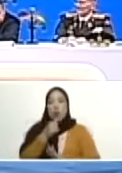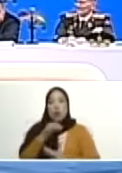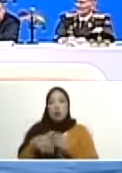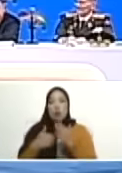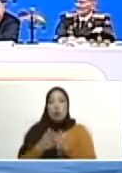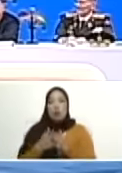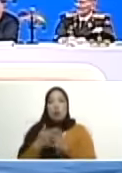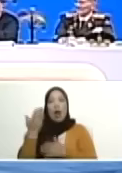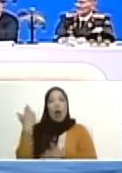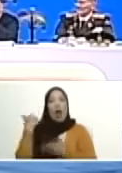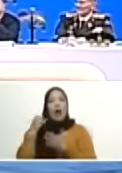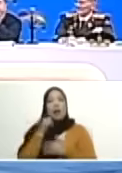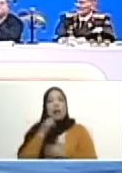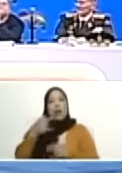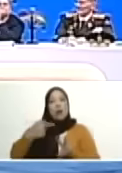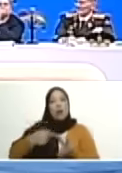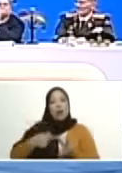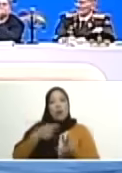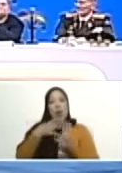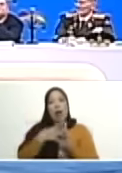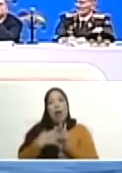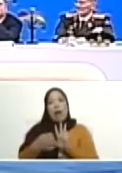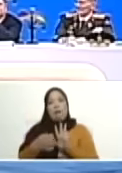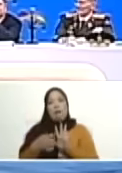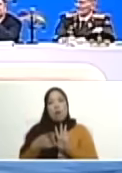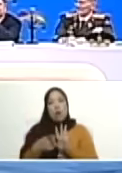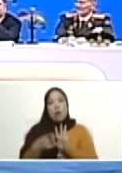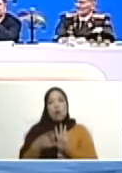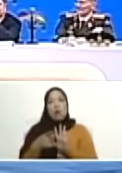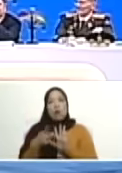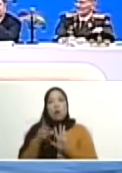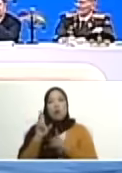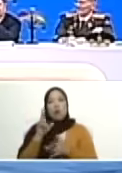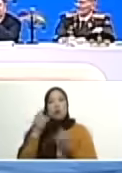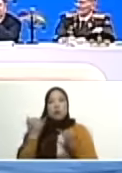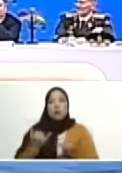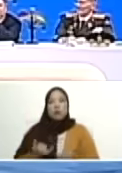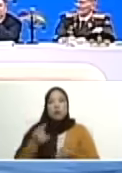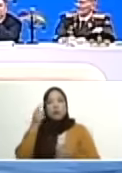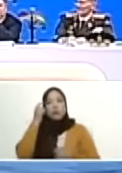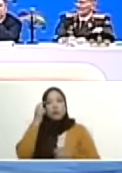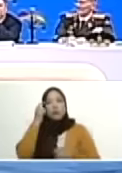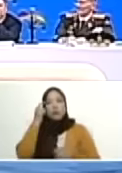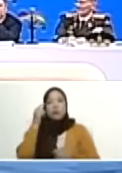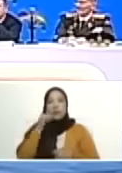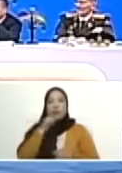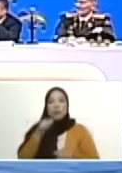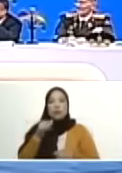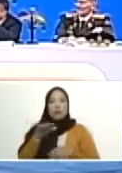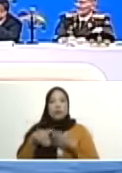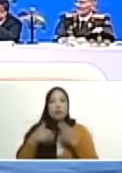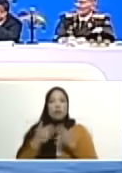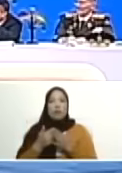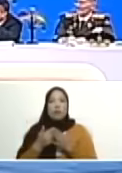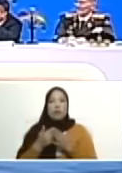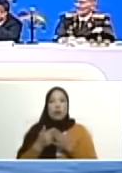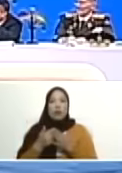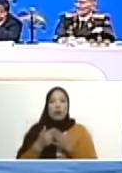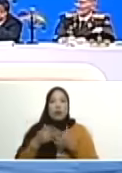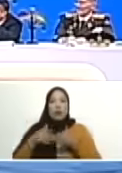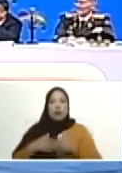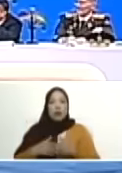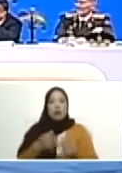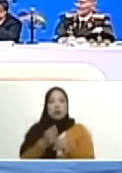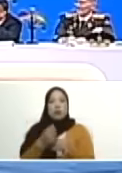Como decíamos, como ejemplo, es que precisamente el día que fue anunciado el laudo, barco de